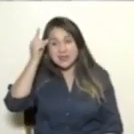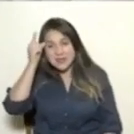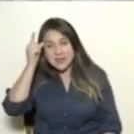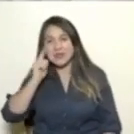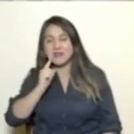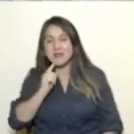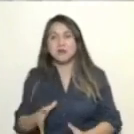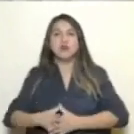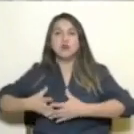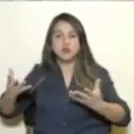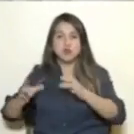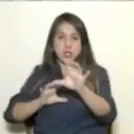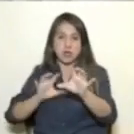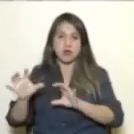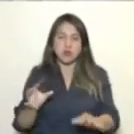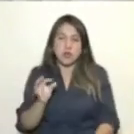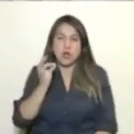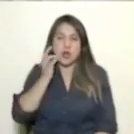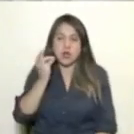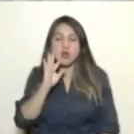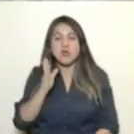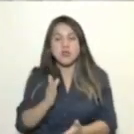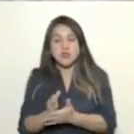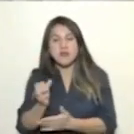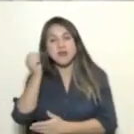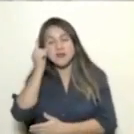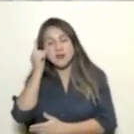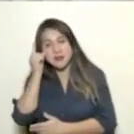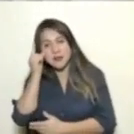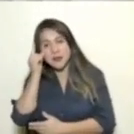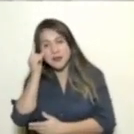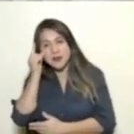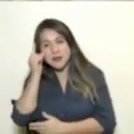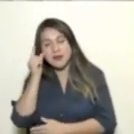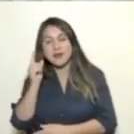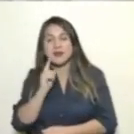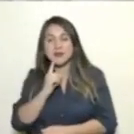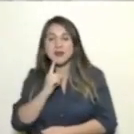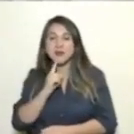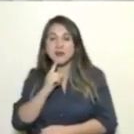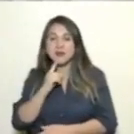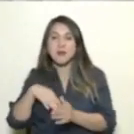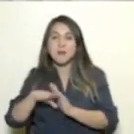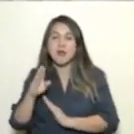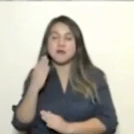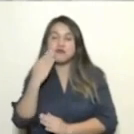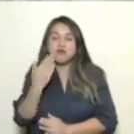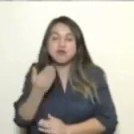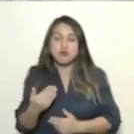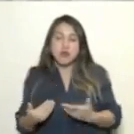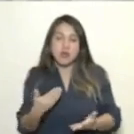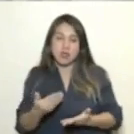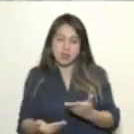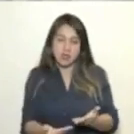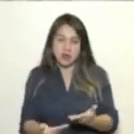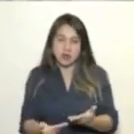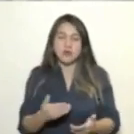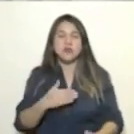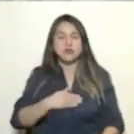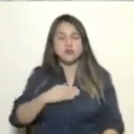también mucho y que tienen que entender que tienen que tener mayor generosidad. Sí, yo